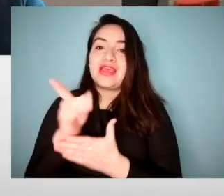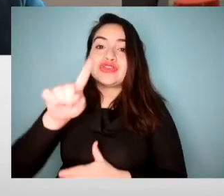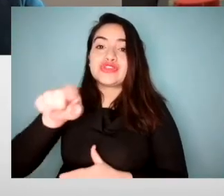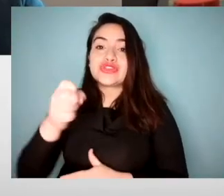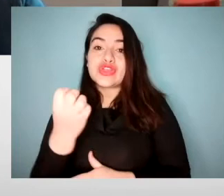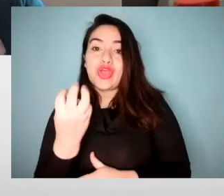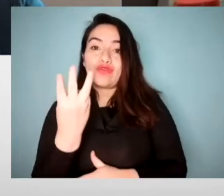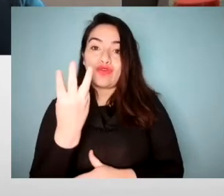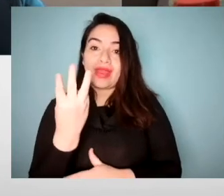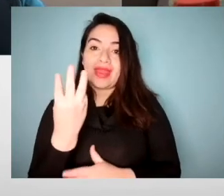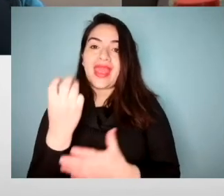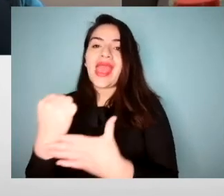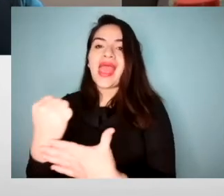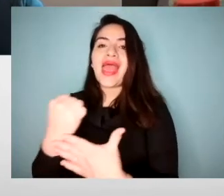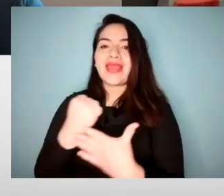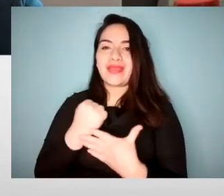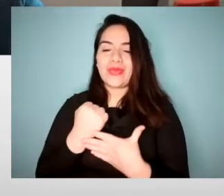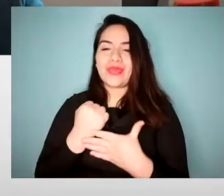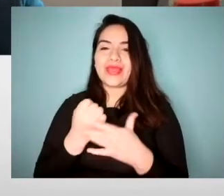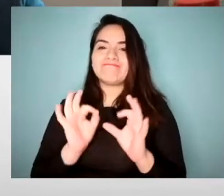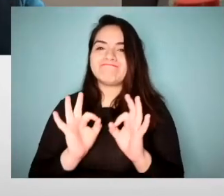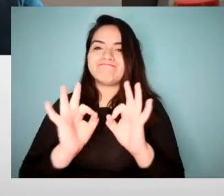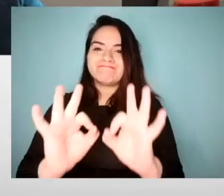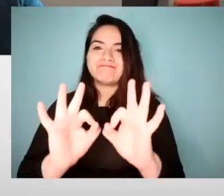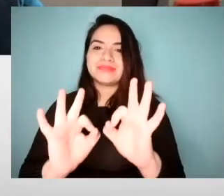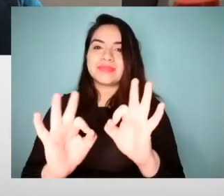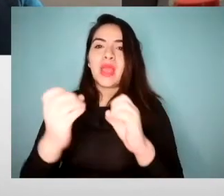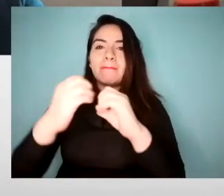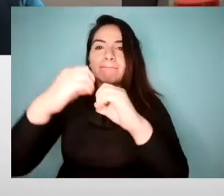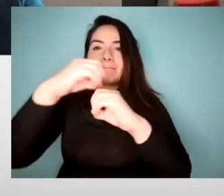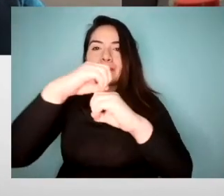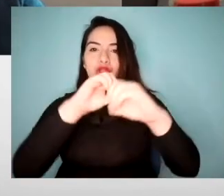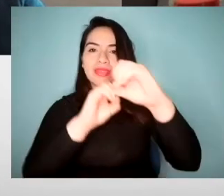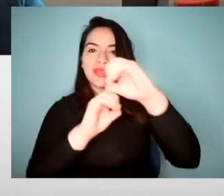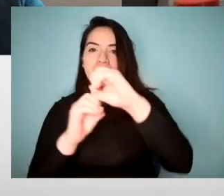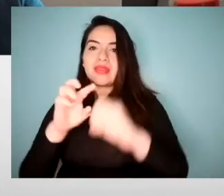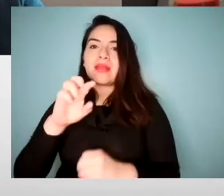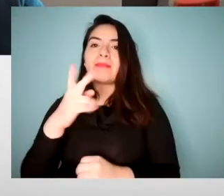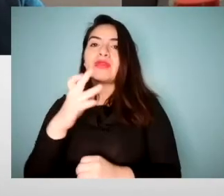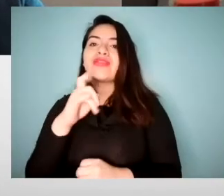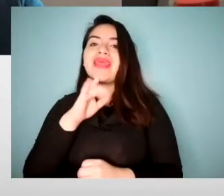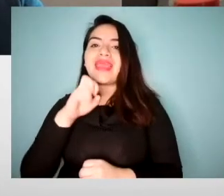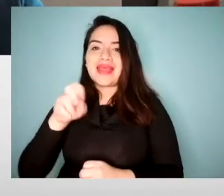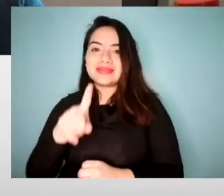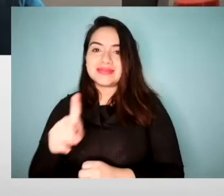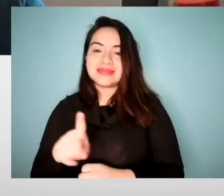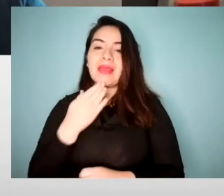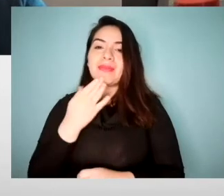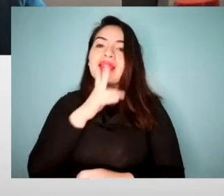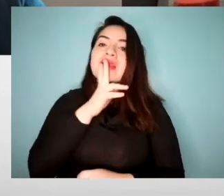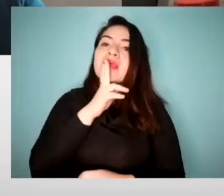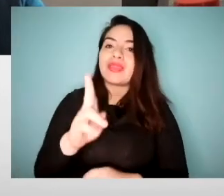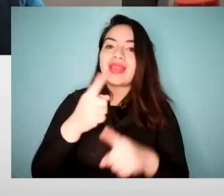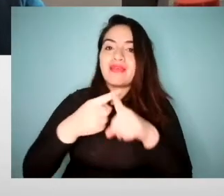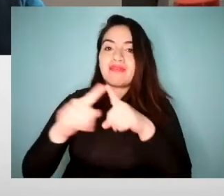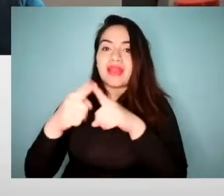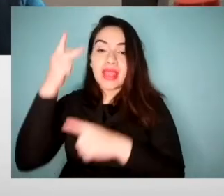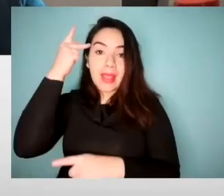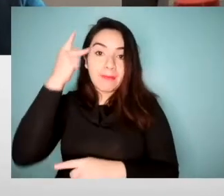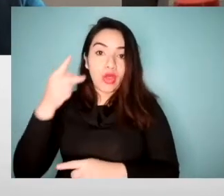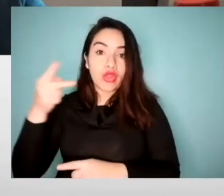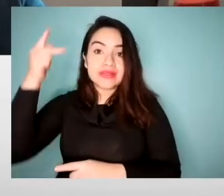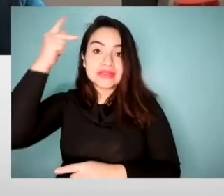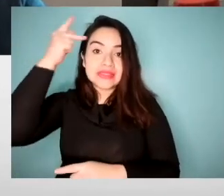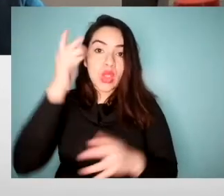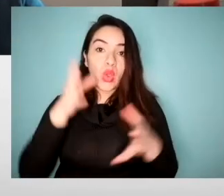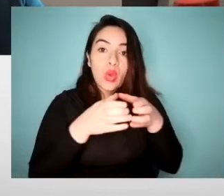visualizar proteínas, ver su estructura en tres dimensiones y responder varias hipótesis que en el fondo en complemento con un grupo experimental nos